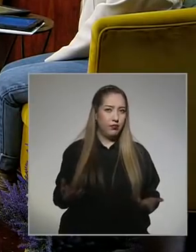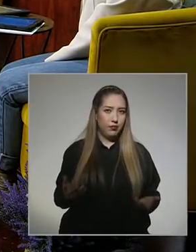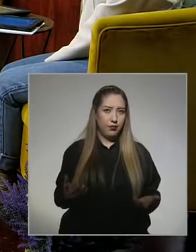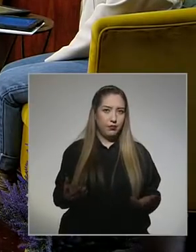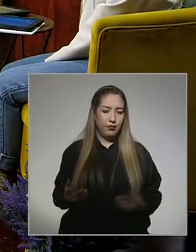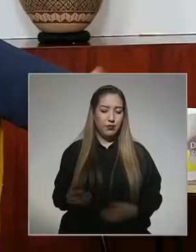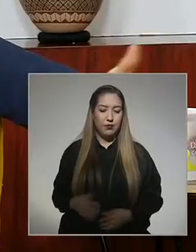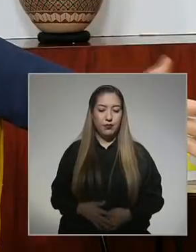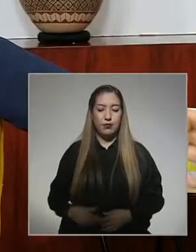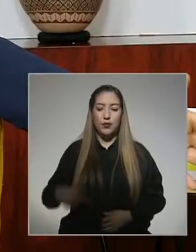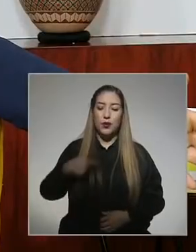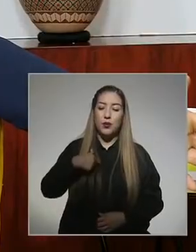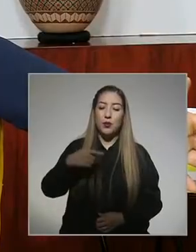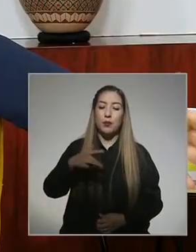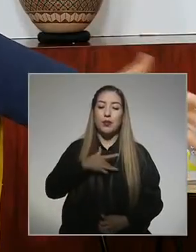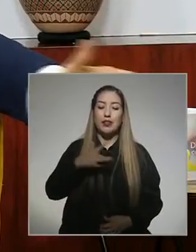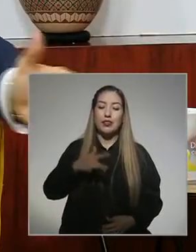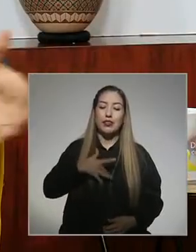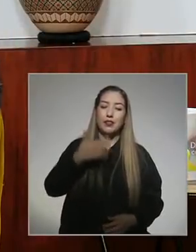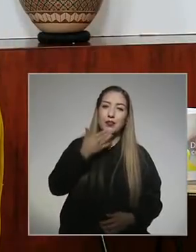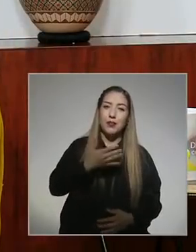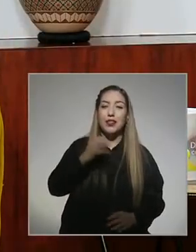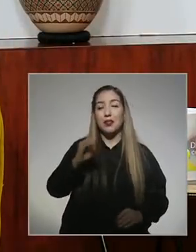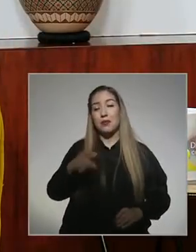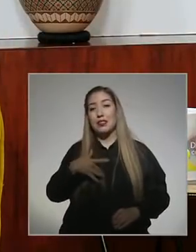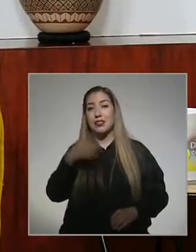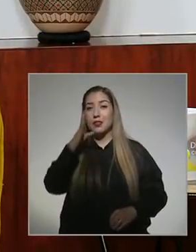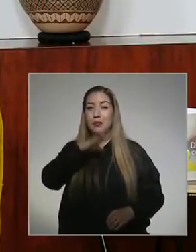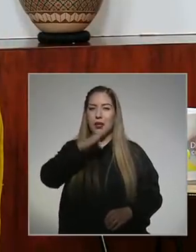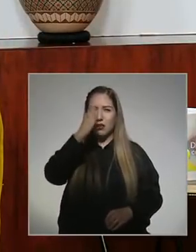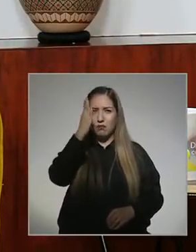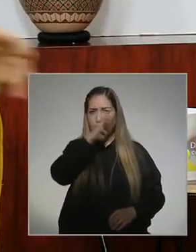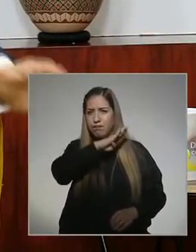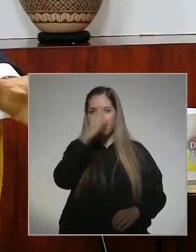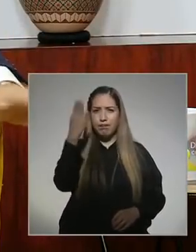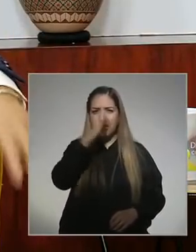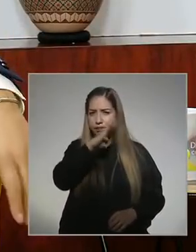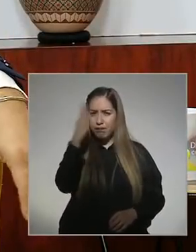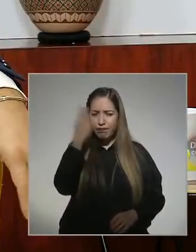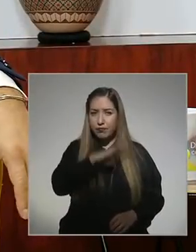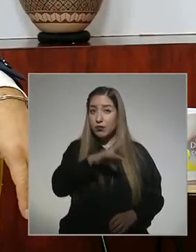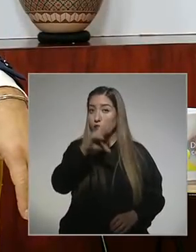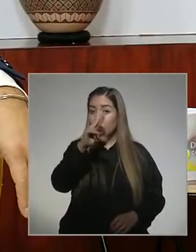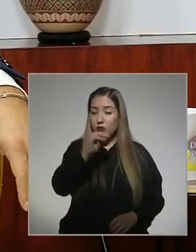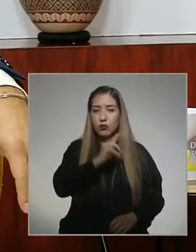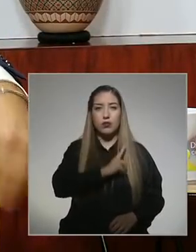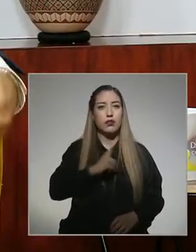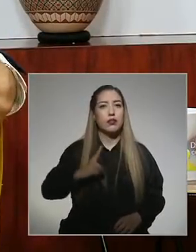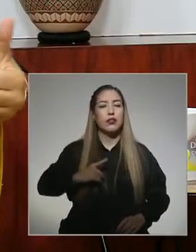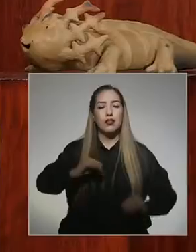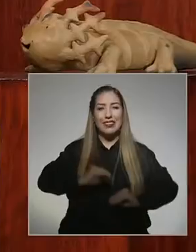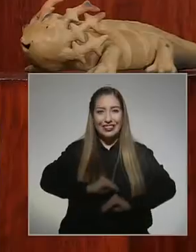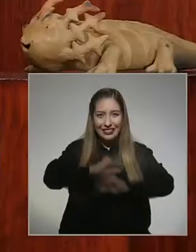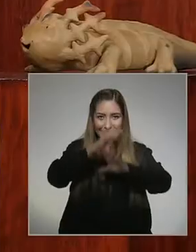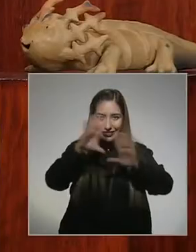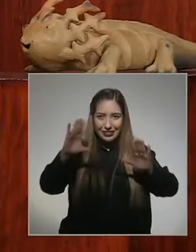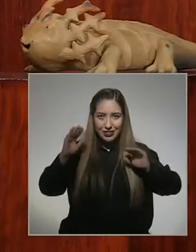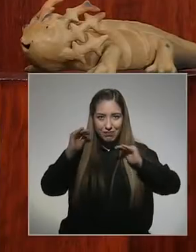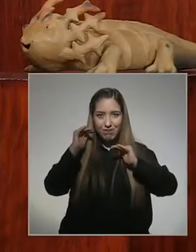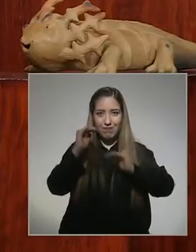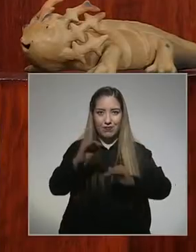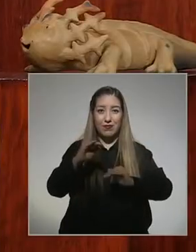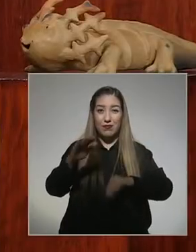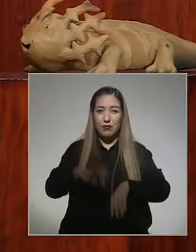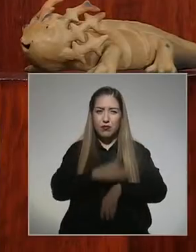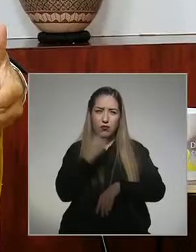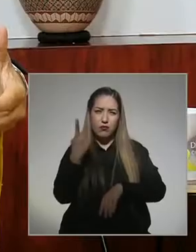mi buen humor o de mi mal humor. Tengo que ser muy consistente en el límite que establecí, porque si no, pierdes credibilidad. Y si no